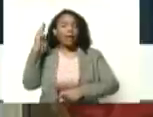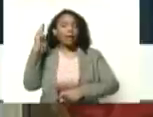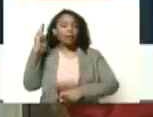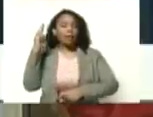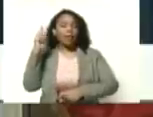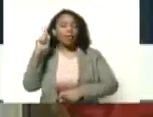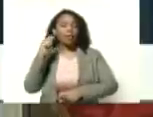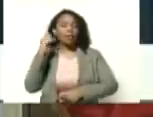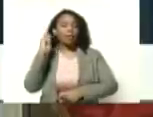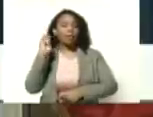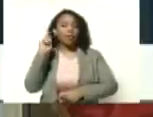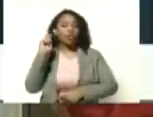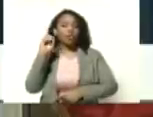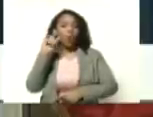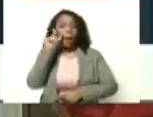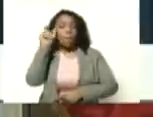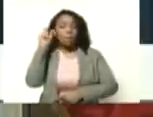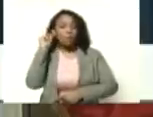tito viloria